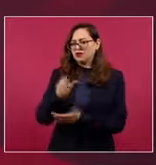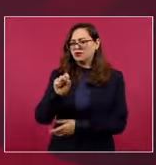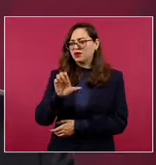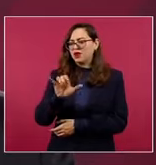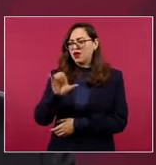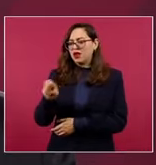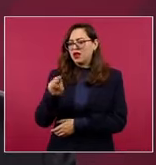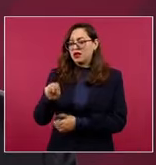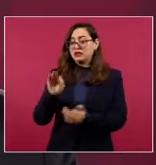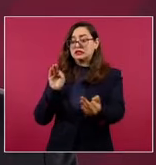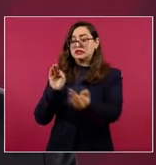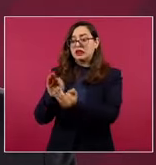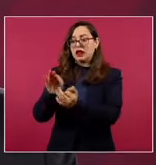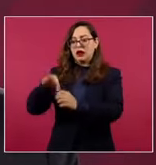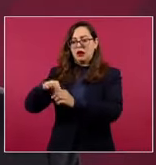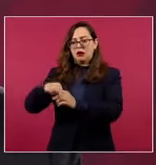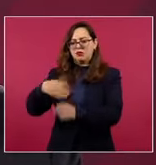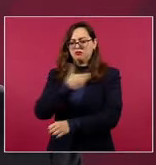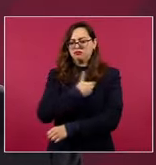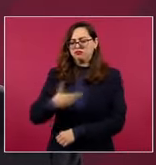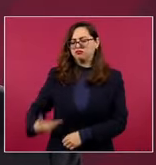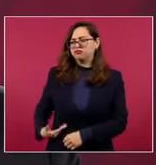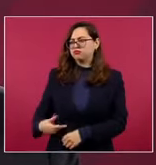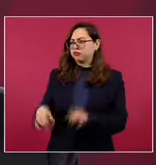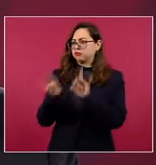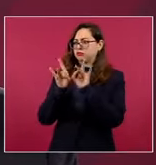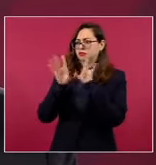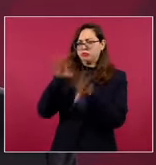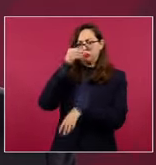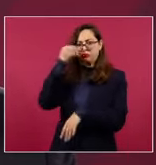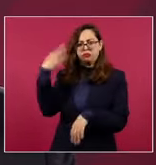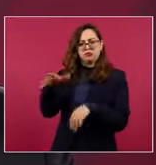pues no me gusta,